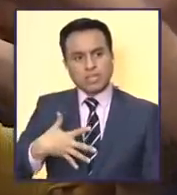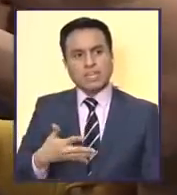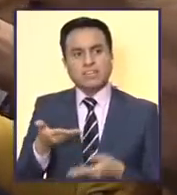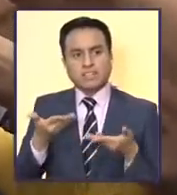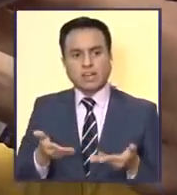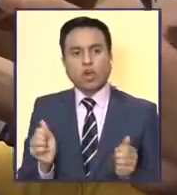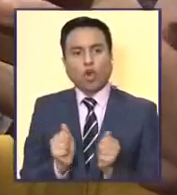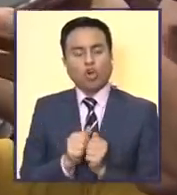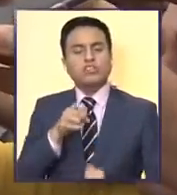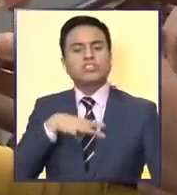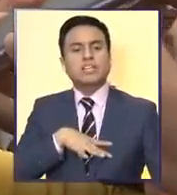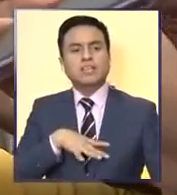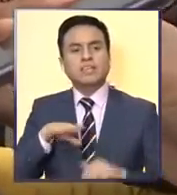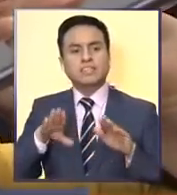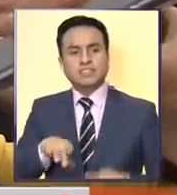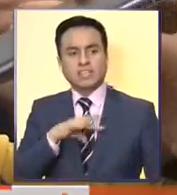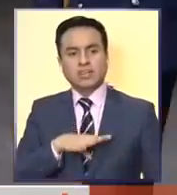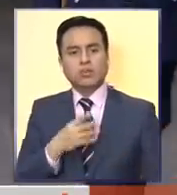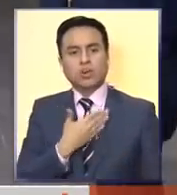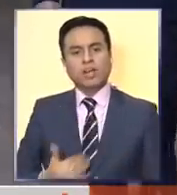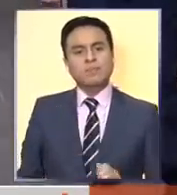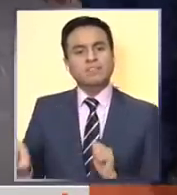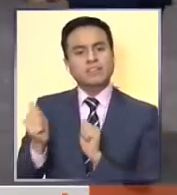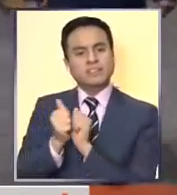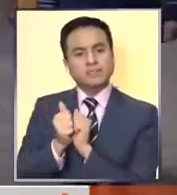con Chile y en Chile junto al presidente.